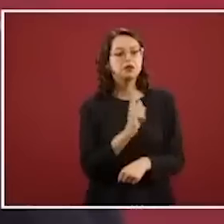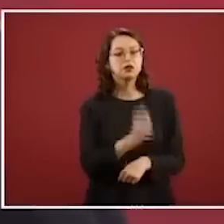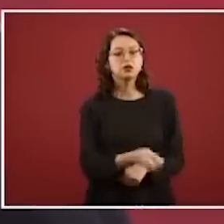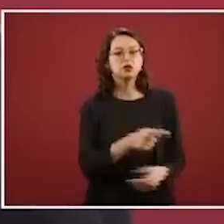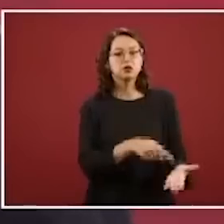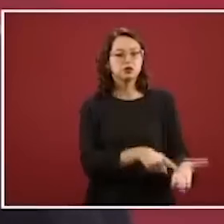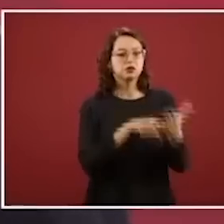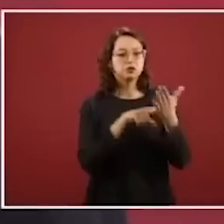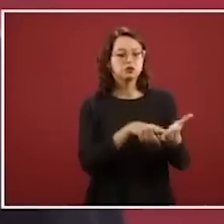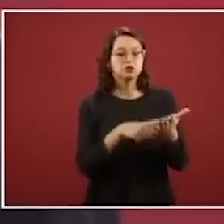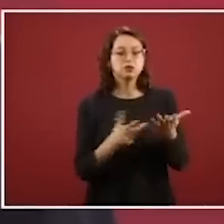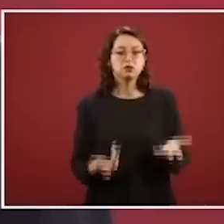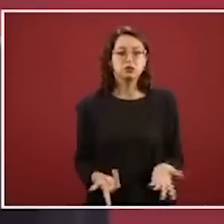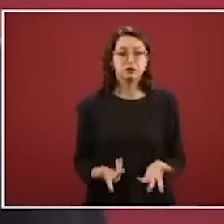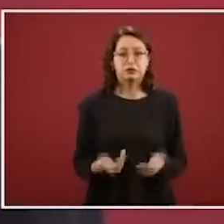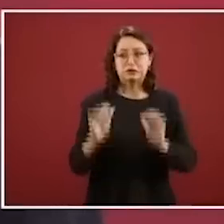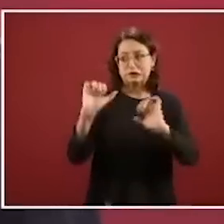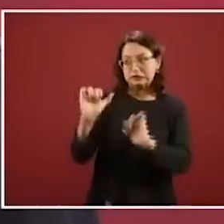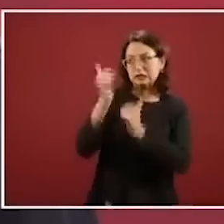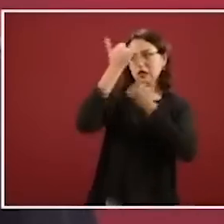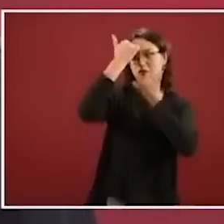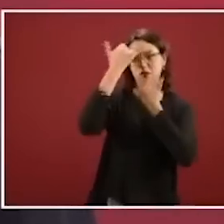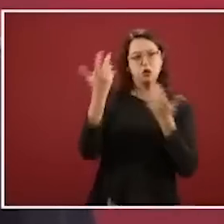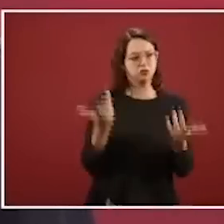Es de sabios cambiar de opinión